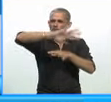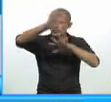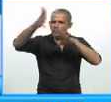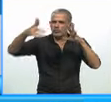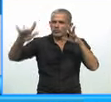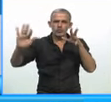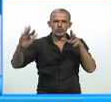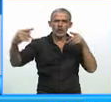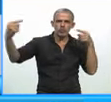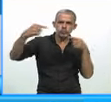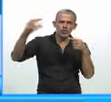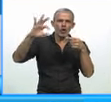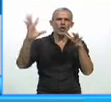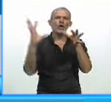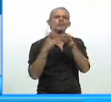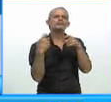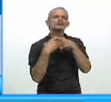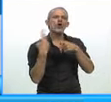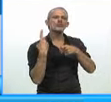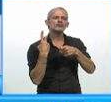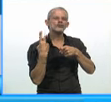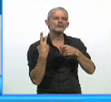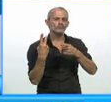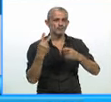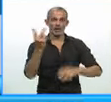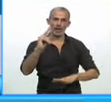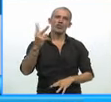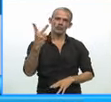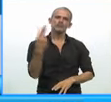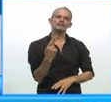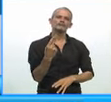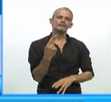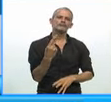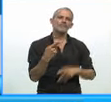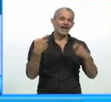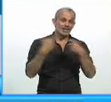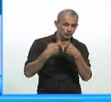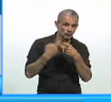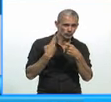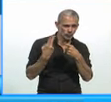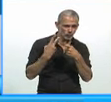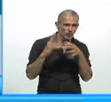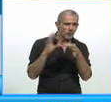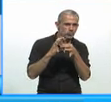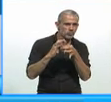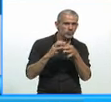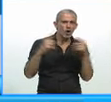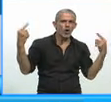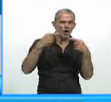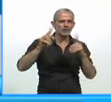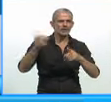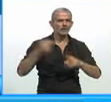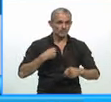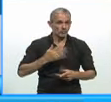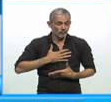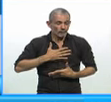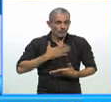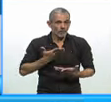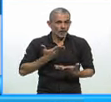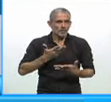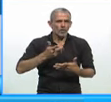también los rivales a vencer. Son las dos cosas. todo lo que decís es lo que nosotros amamos y es